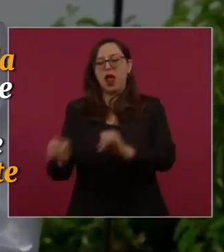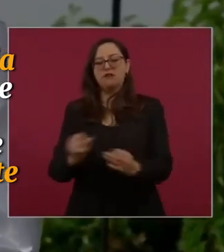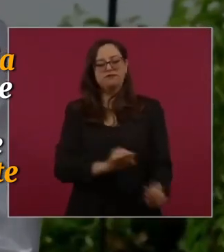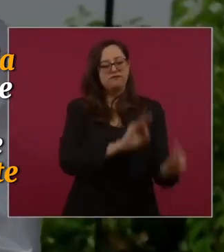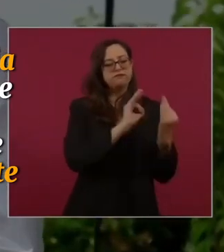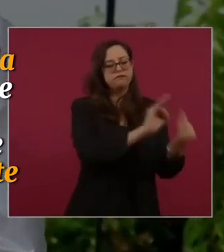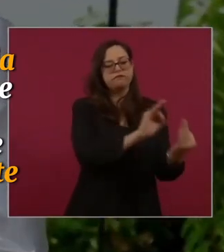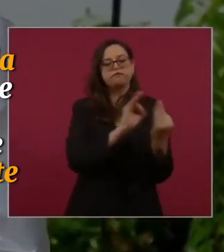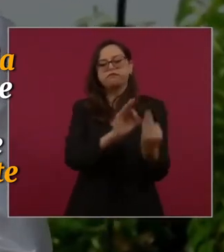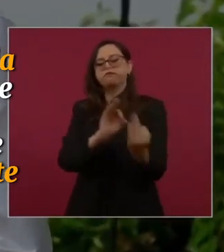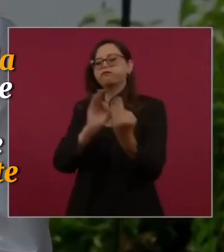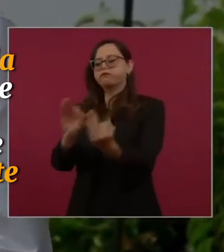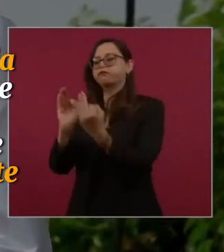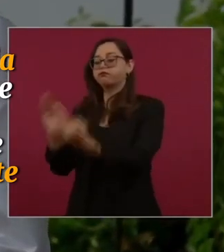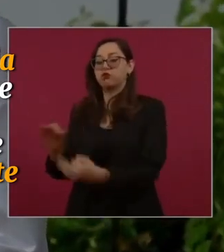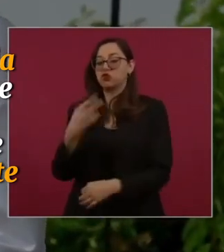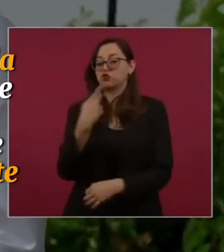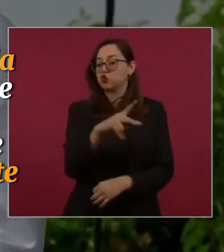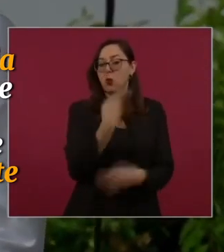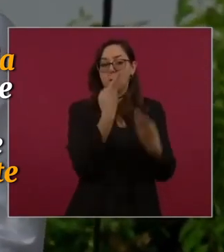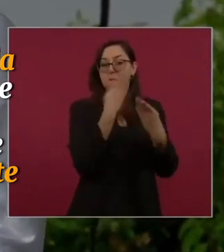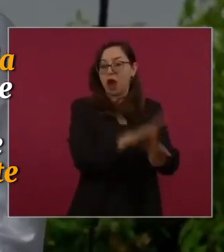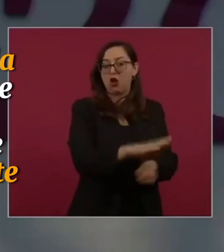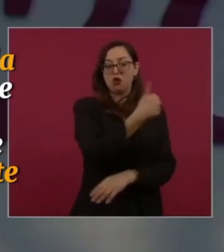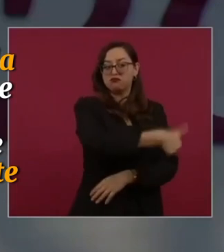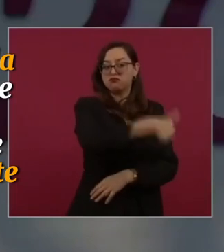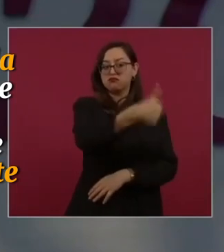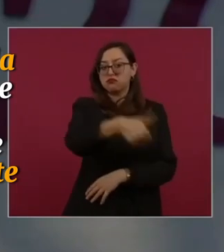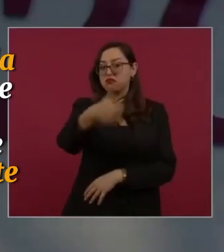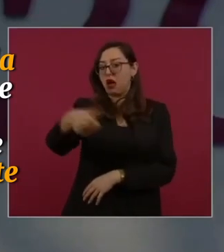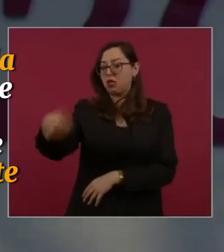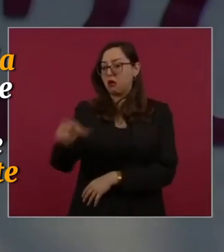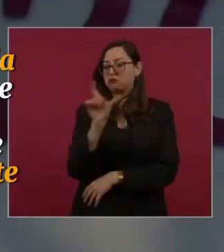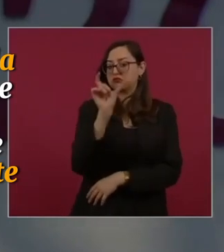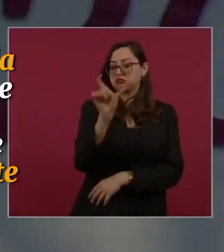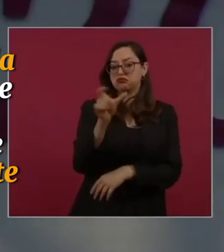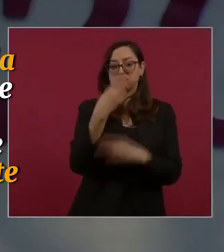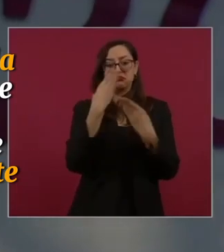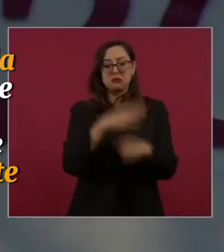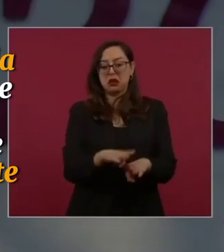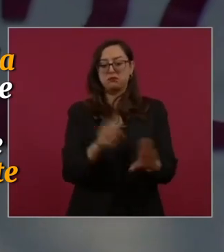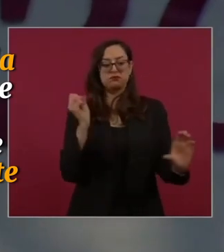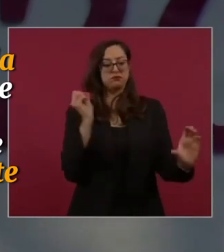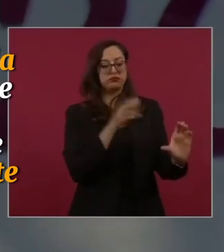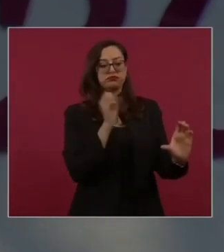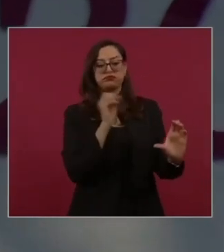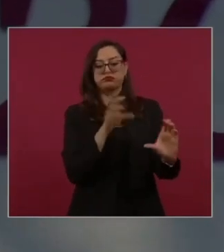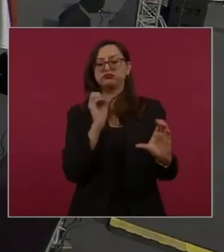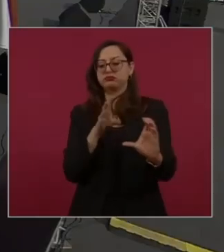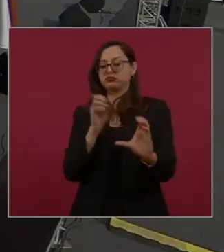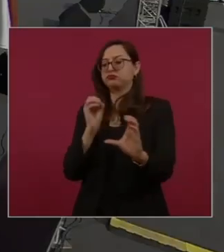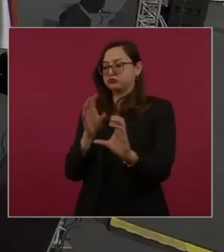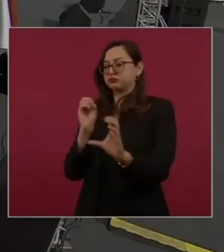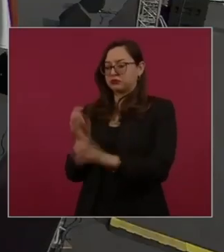gobierne tiene que dedicarse de manera cotidiana a enfrentarse este flagelo de la conciencia, apuntó López Obrador. Y